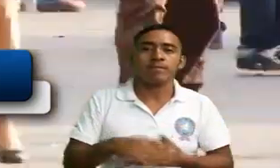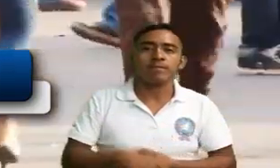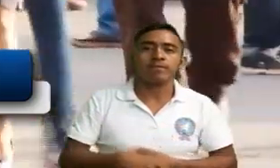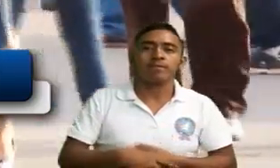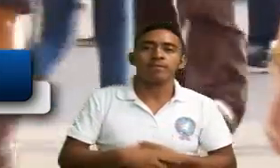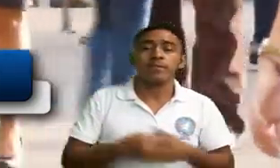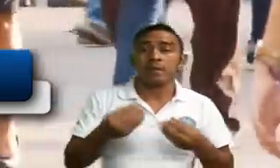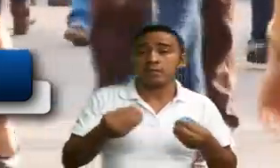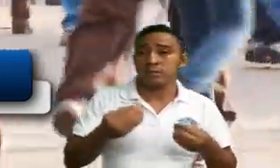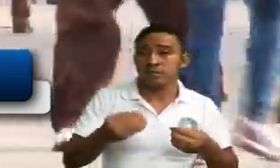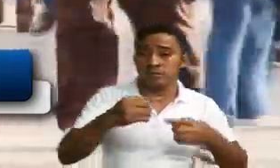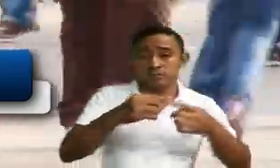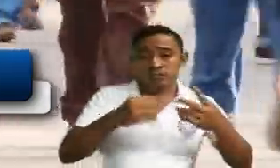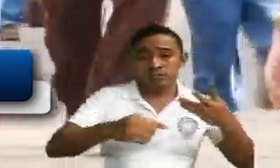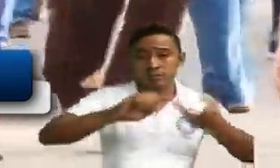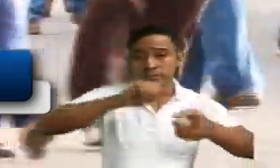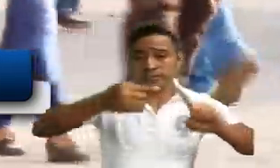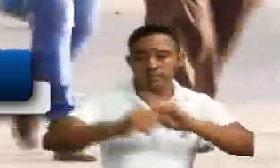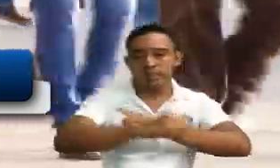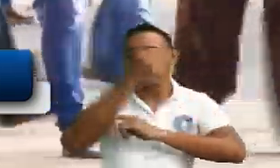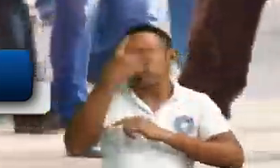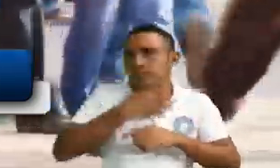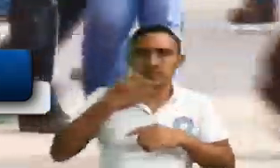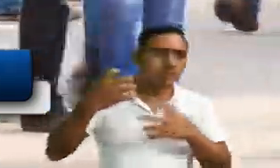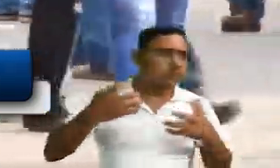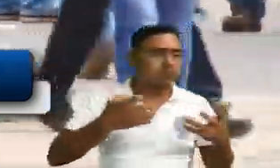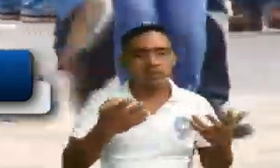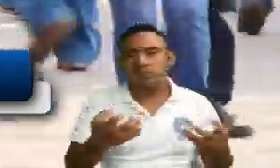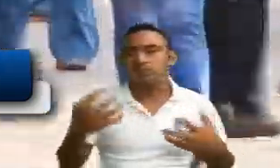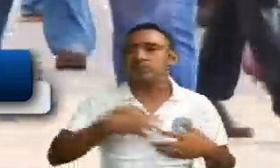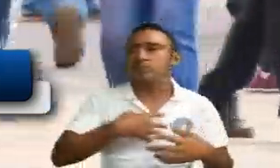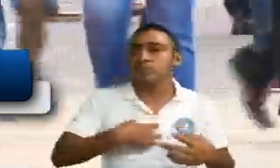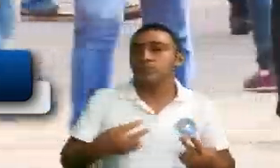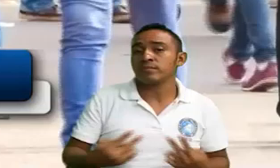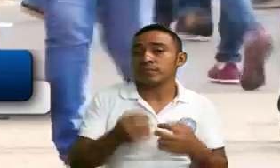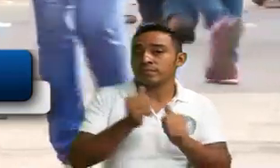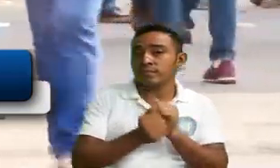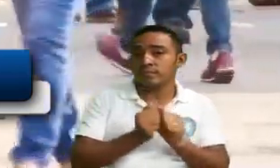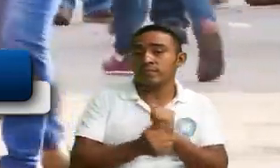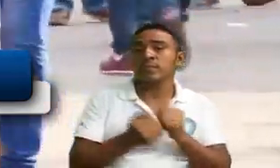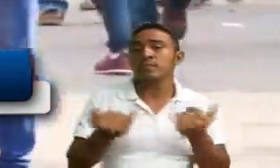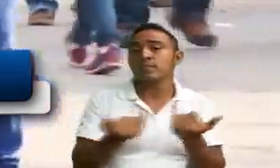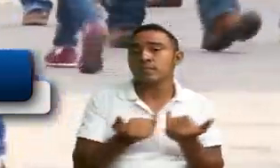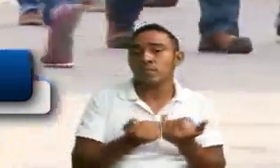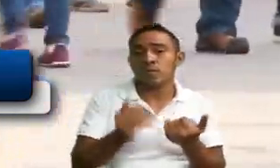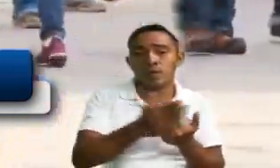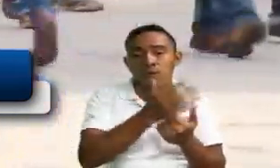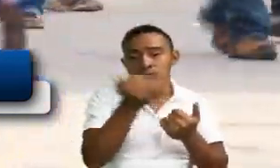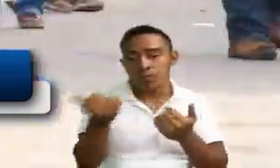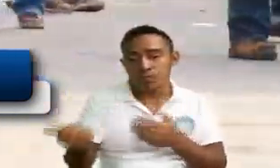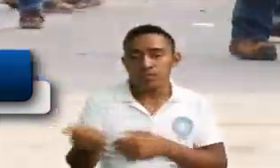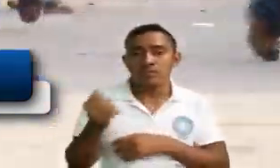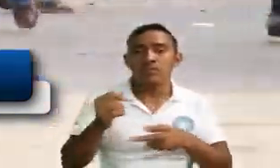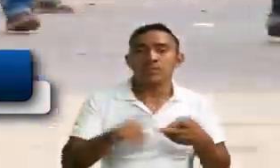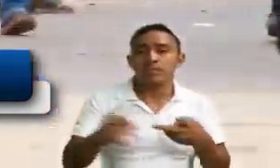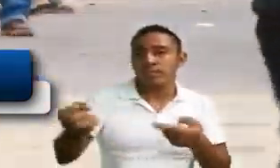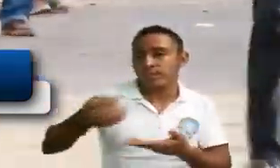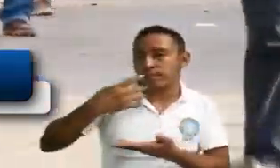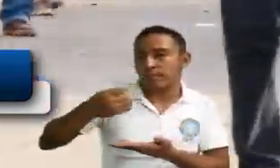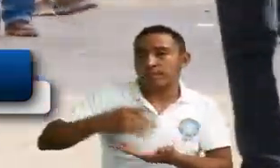con muchos cambios de humor y que afecta su calidad de vida, también son candidatas a otros medicamentos, como por